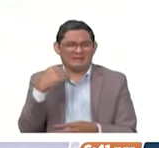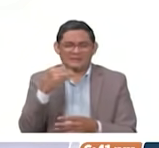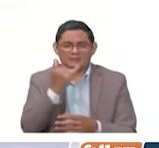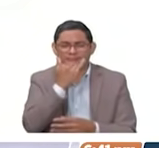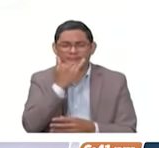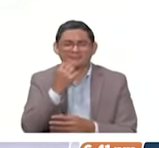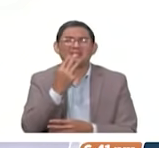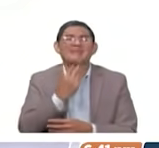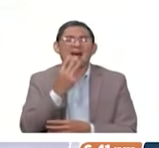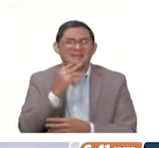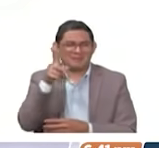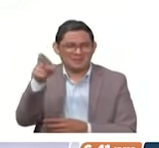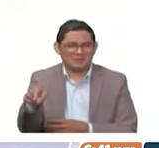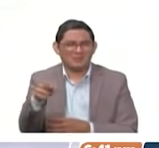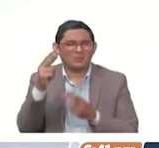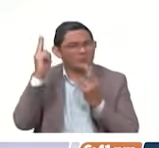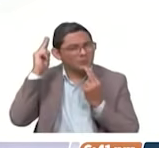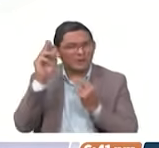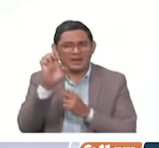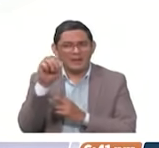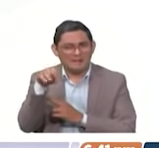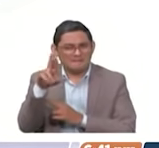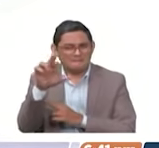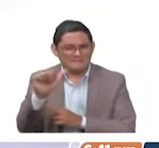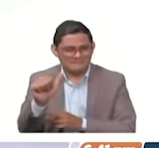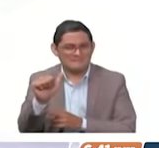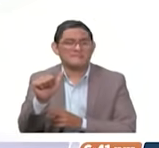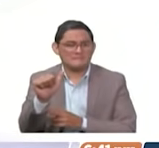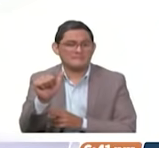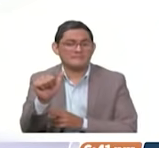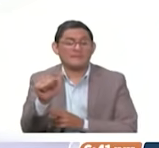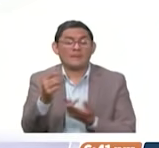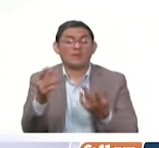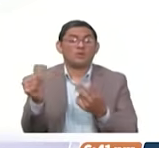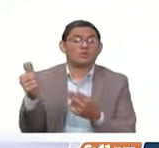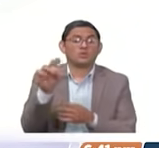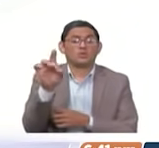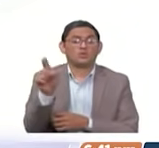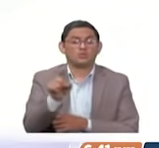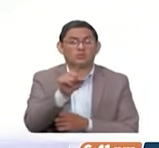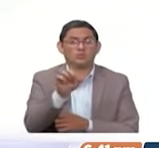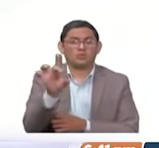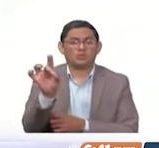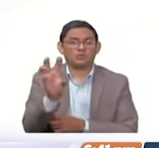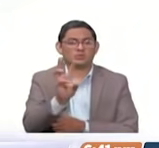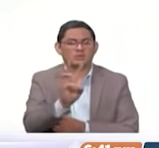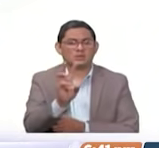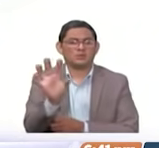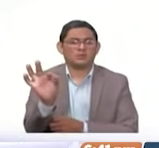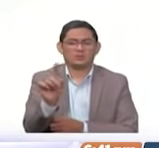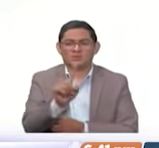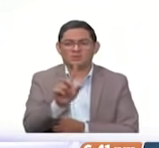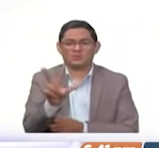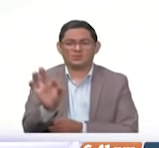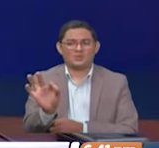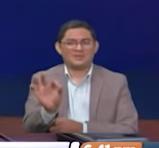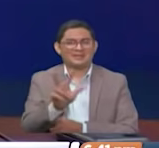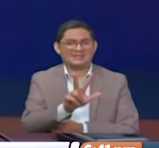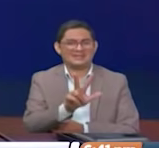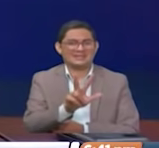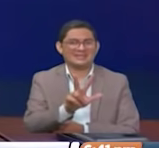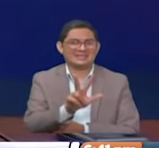circuito 81 circuito 86 circuito 91 y circuito 93